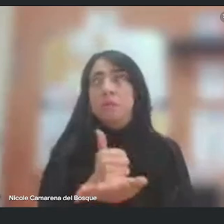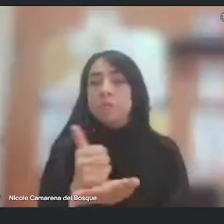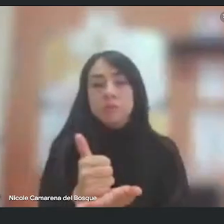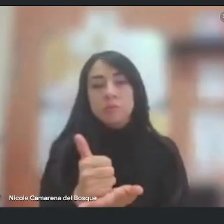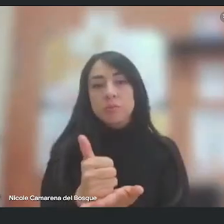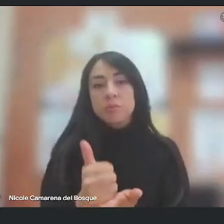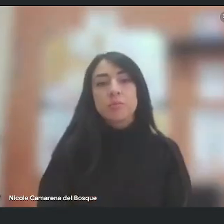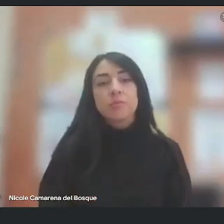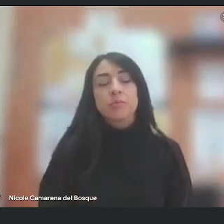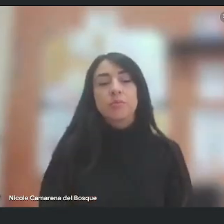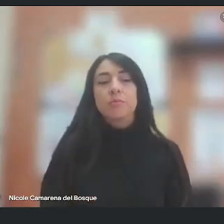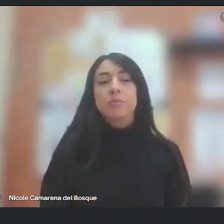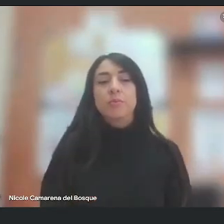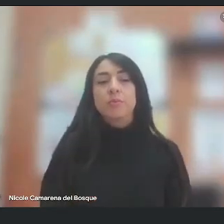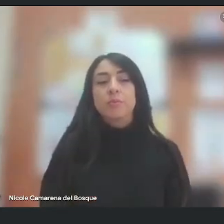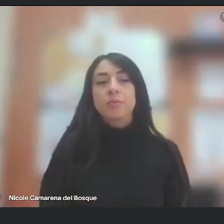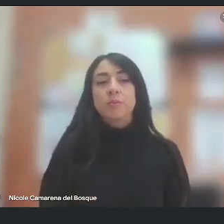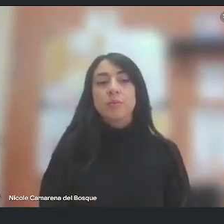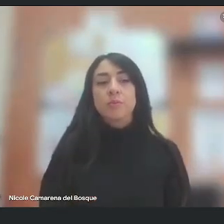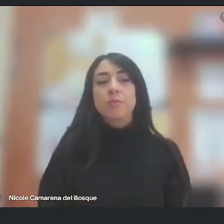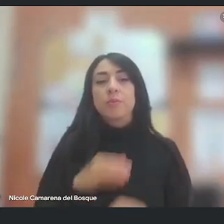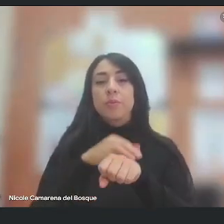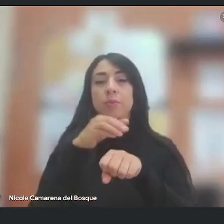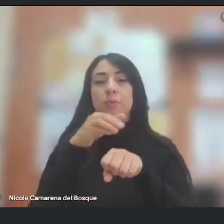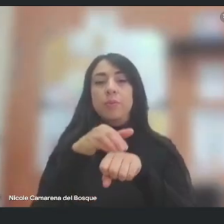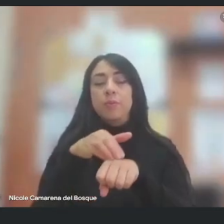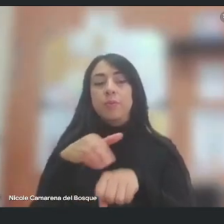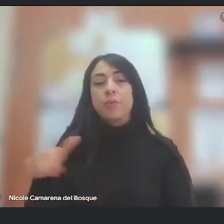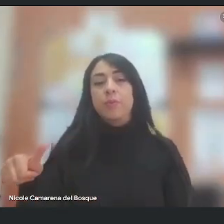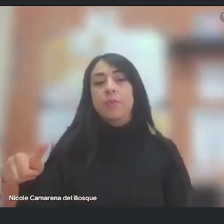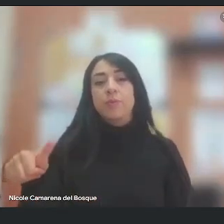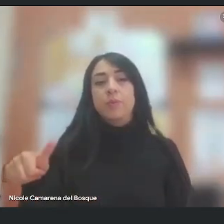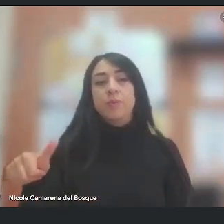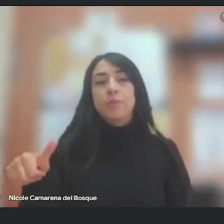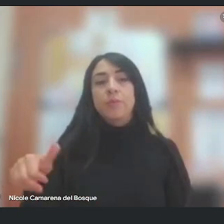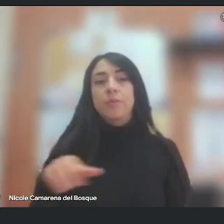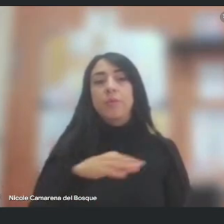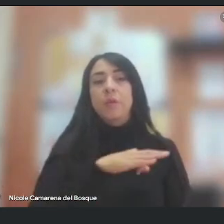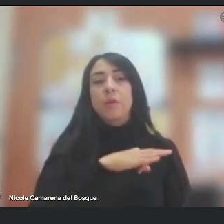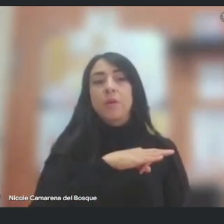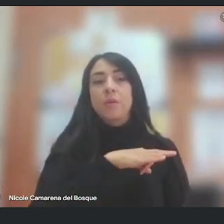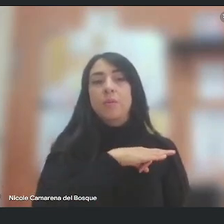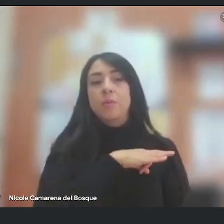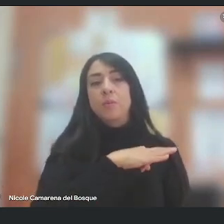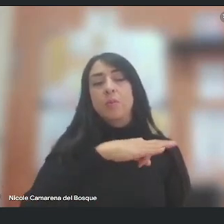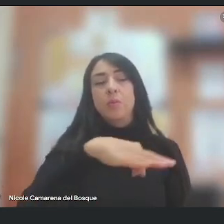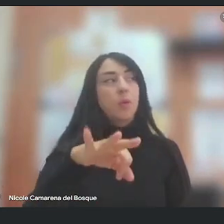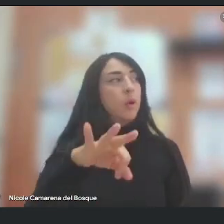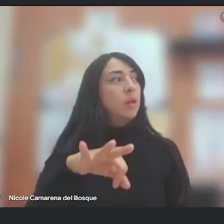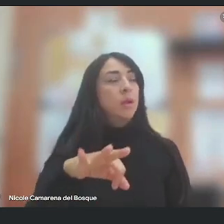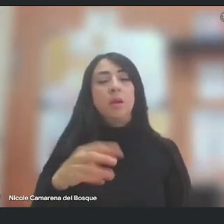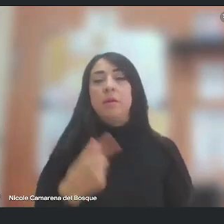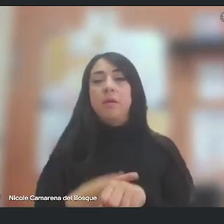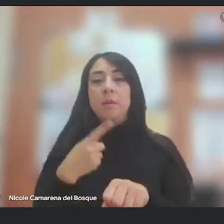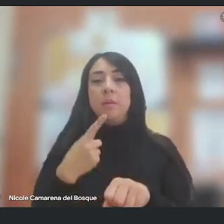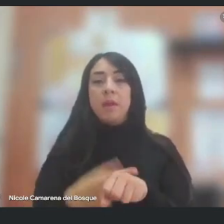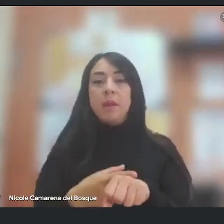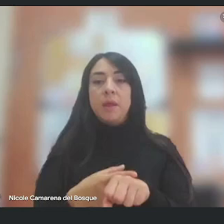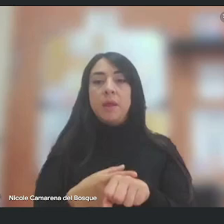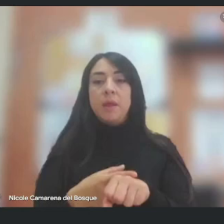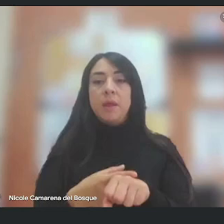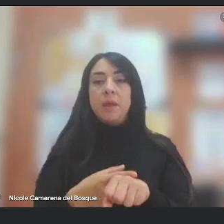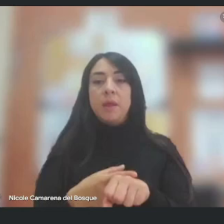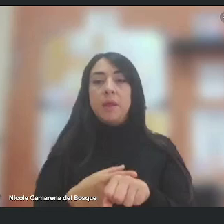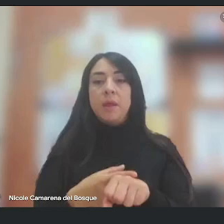pueden transmitirse genéticamente la enfermedad o genéticamente la discapacidad. El origen de la discapacidad, sea